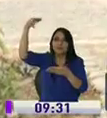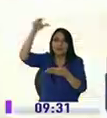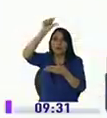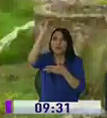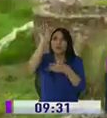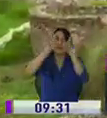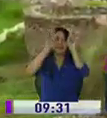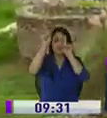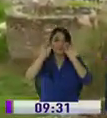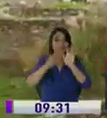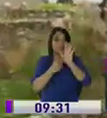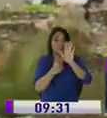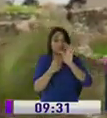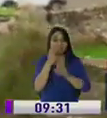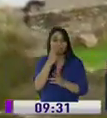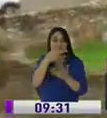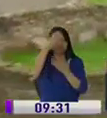constelaciones.